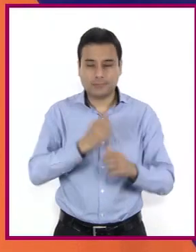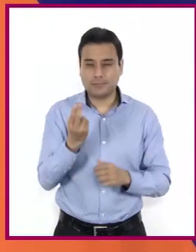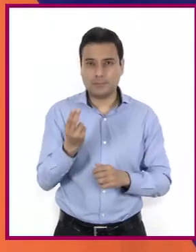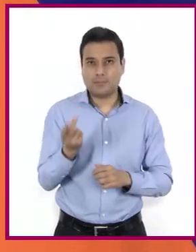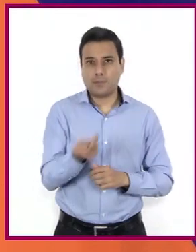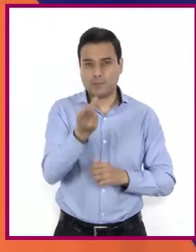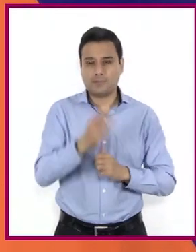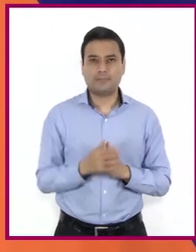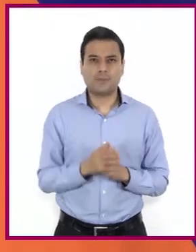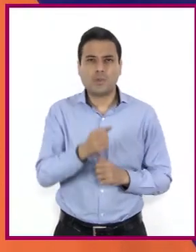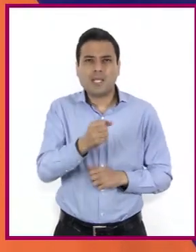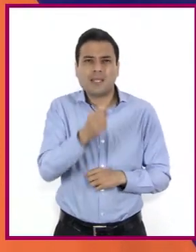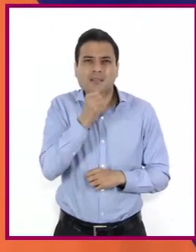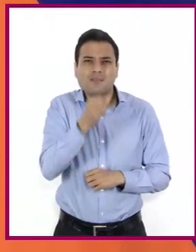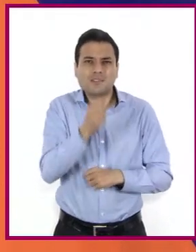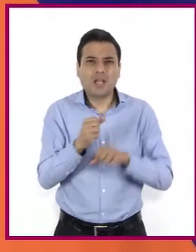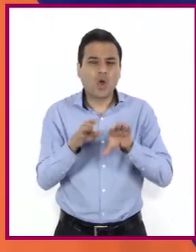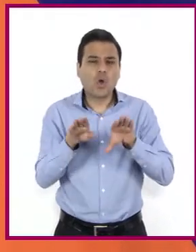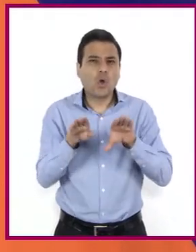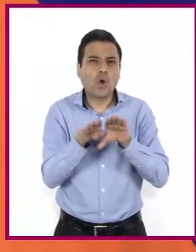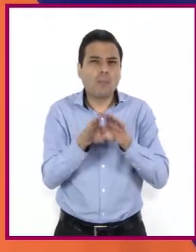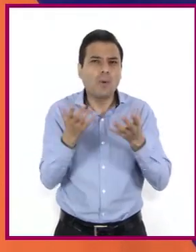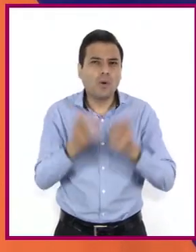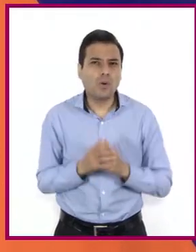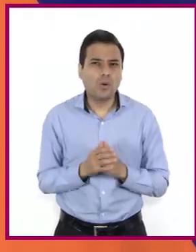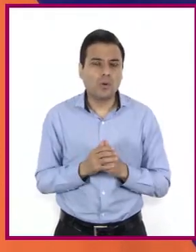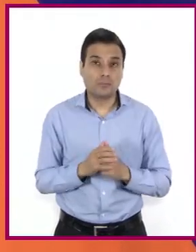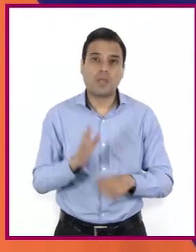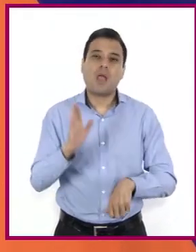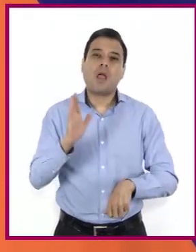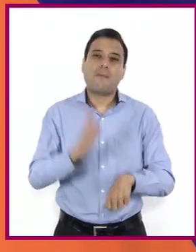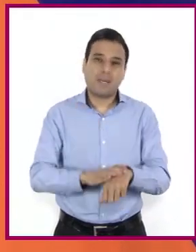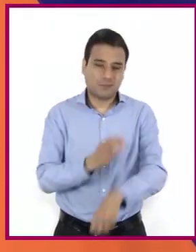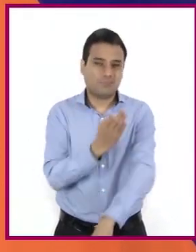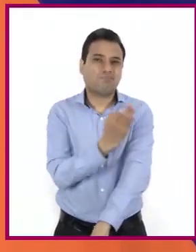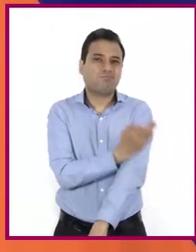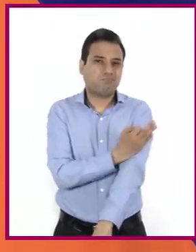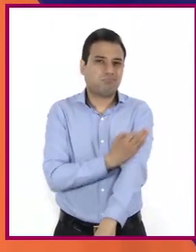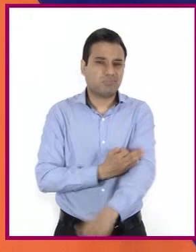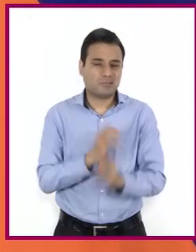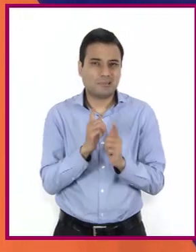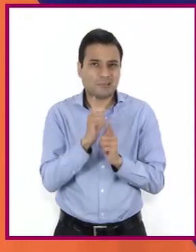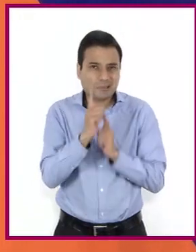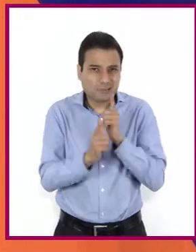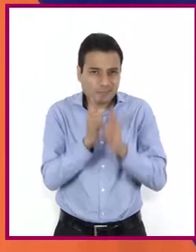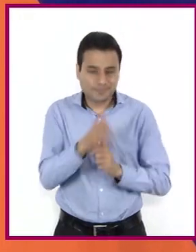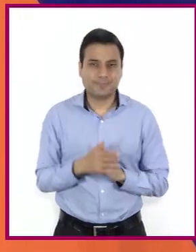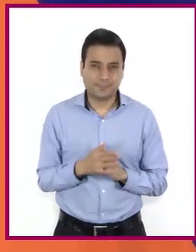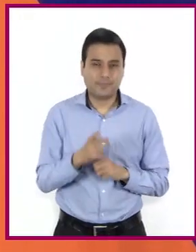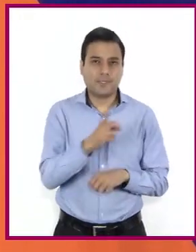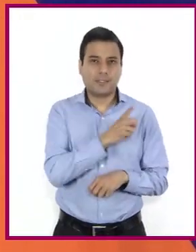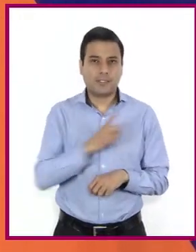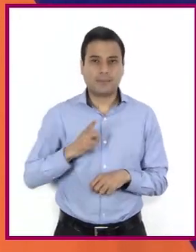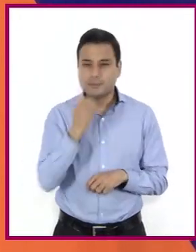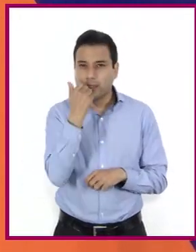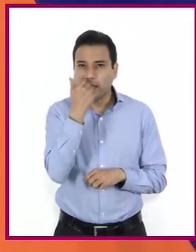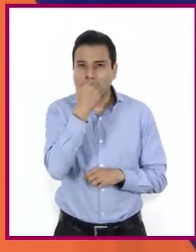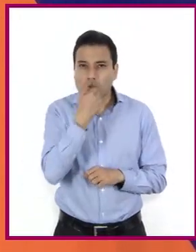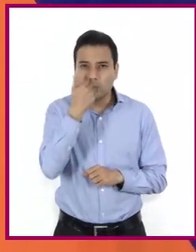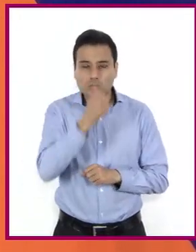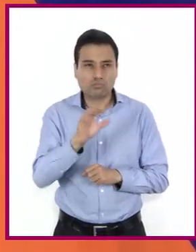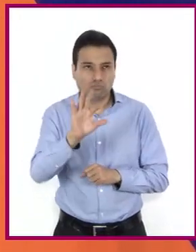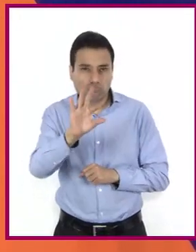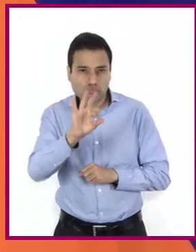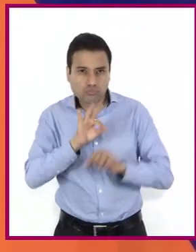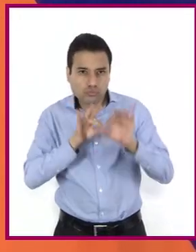entrevista. Puesto que es un proceso más tardado, tendríamos que seleccionar a un grupo de alumnas y alumnos que